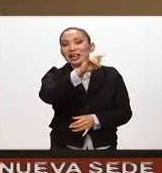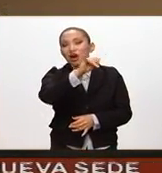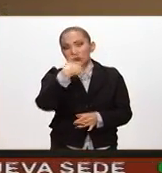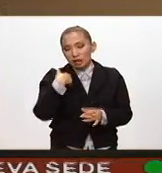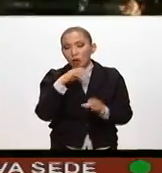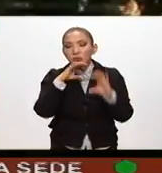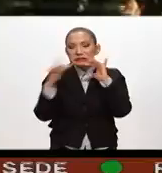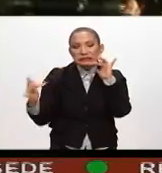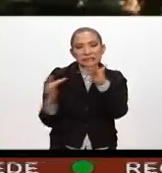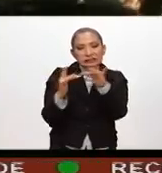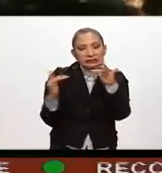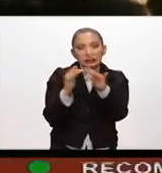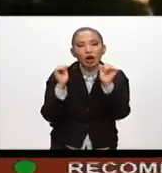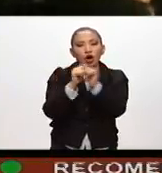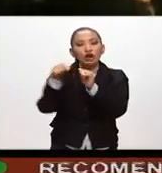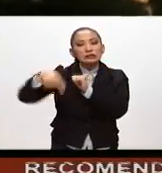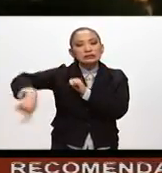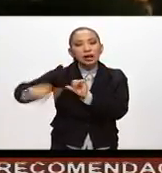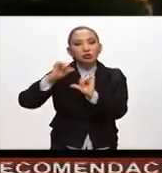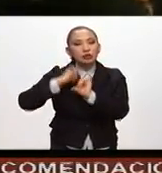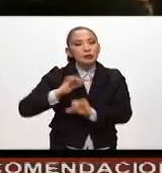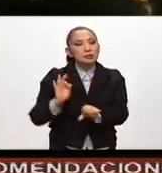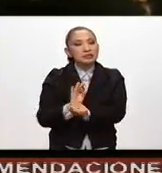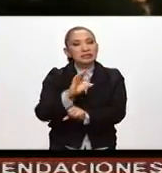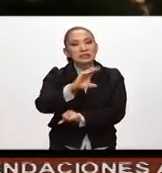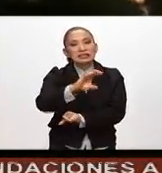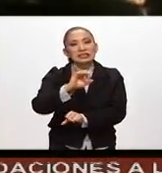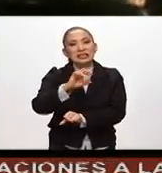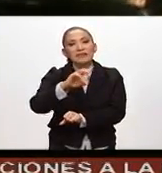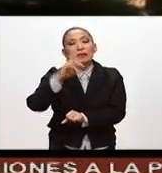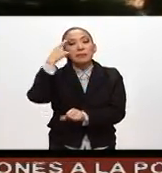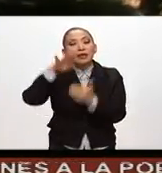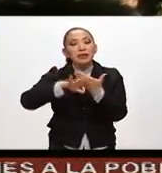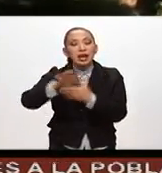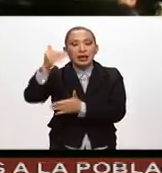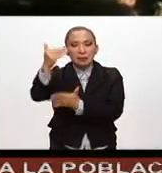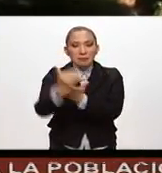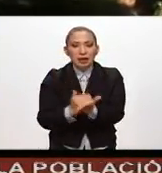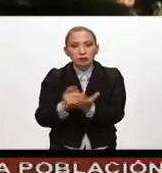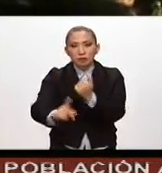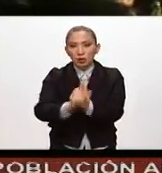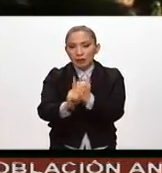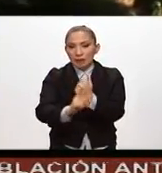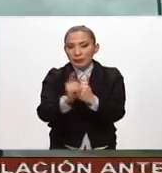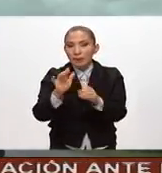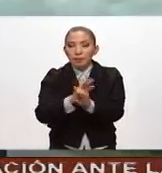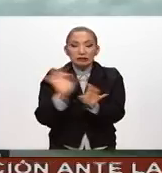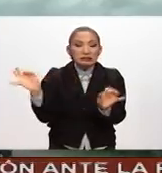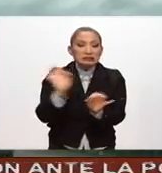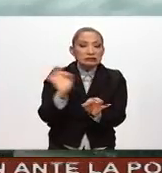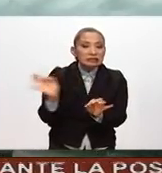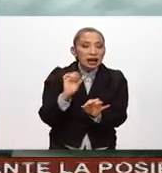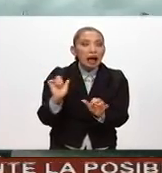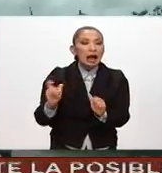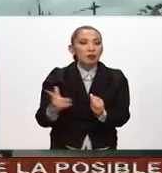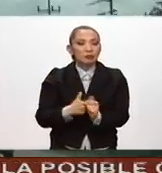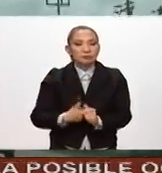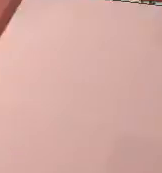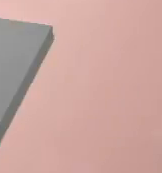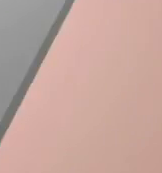estrecha comunicación con las autoridades de protección civil a fin de prevenir y reducir riesgos por posibles